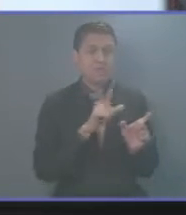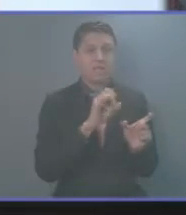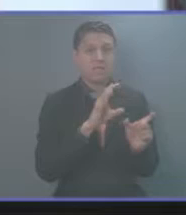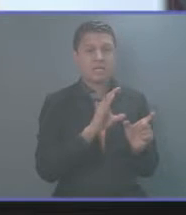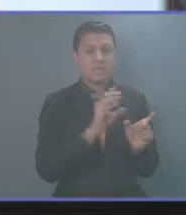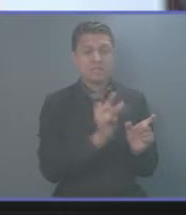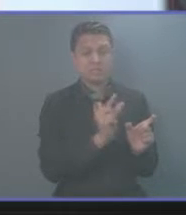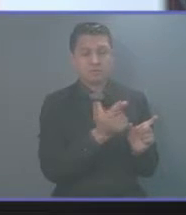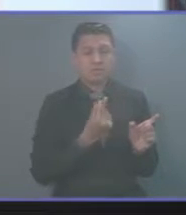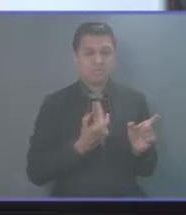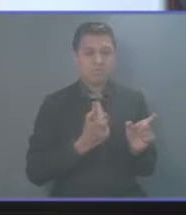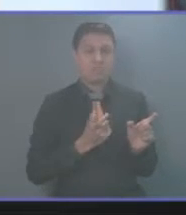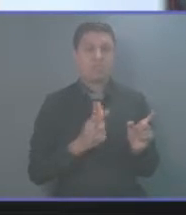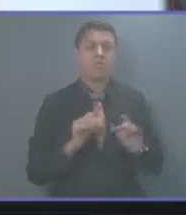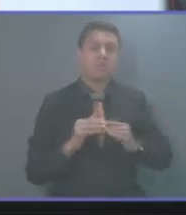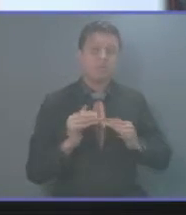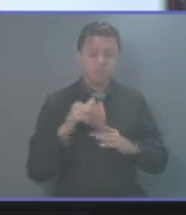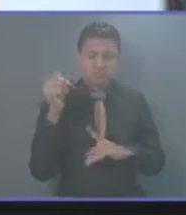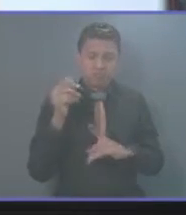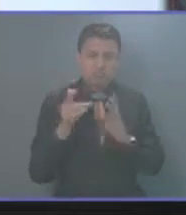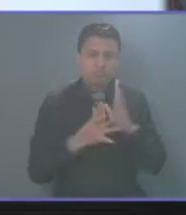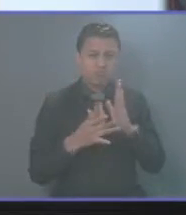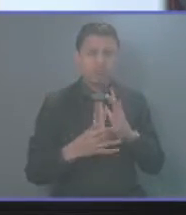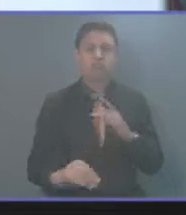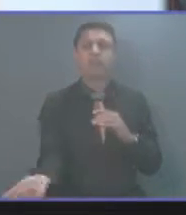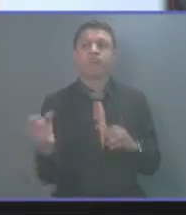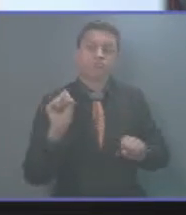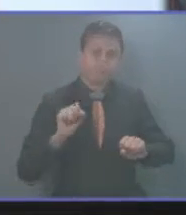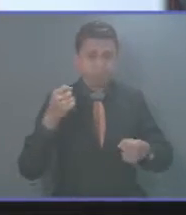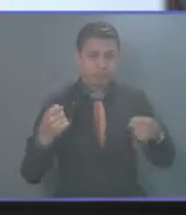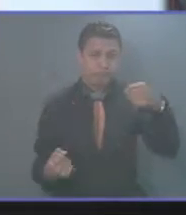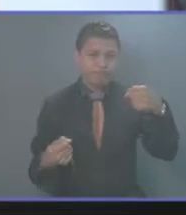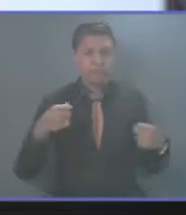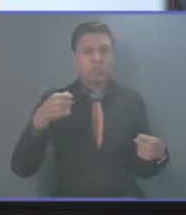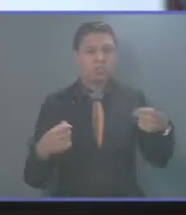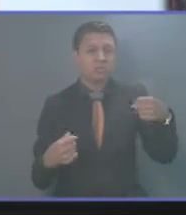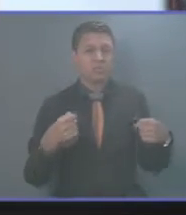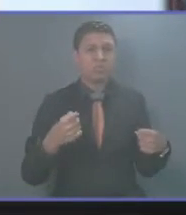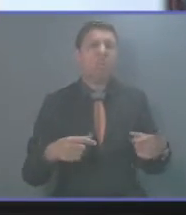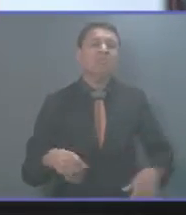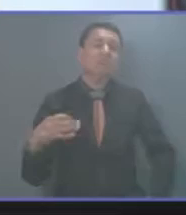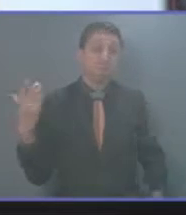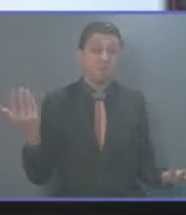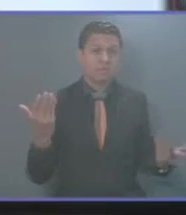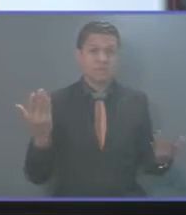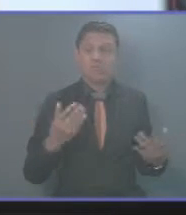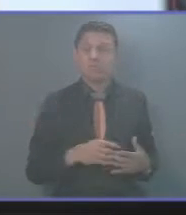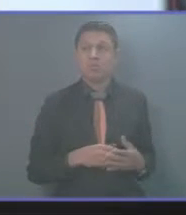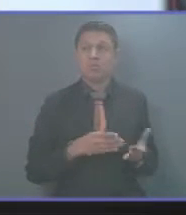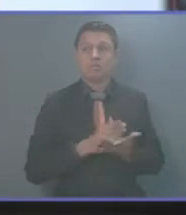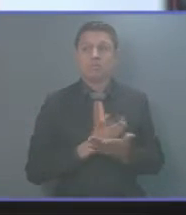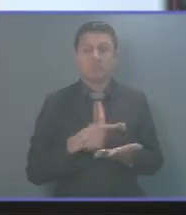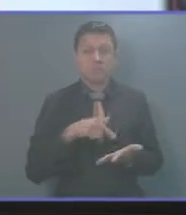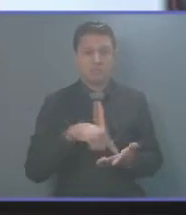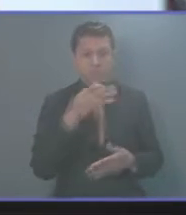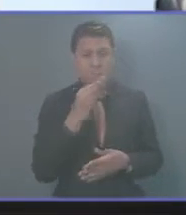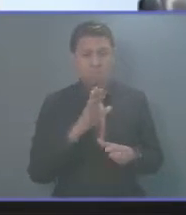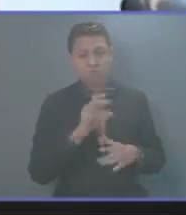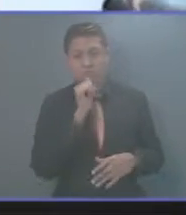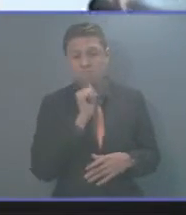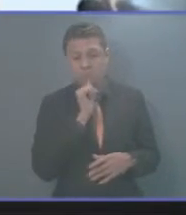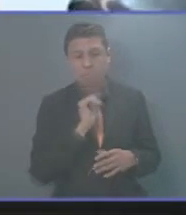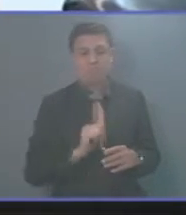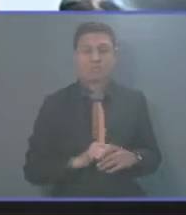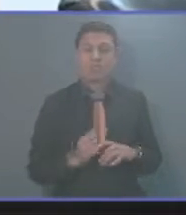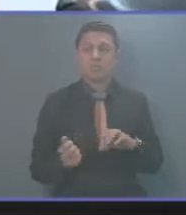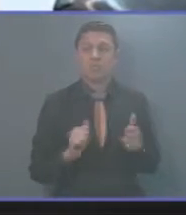de los conocimientos y técnicas para la conducción de vehículos se realizará por centros oficiales o privados